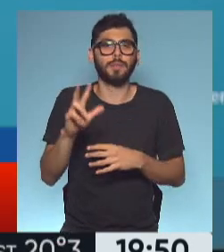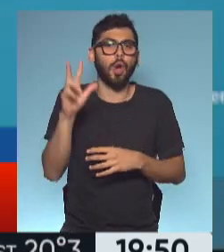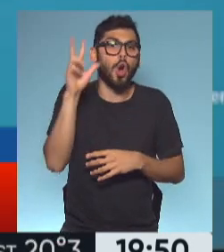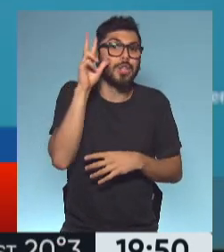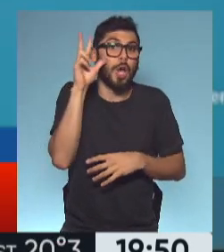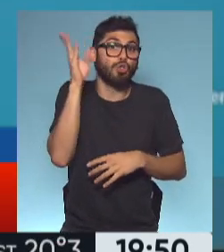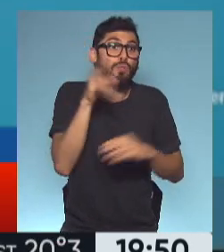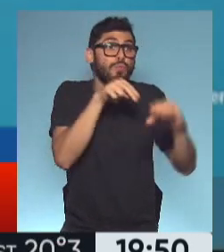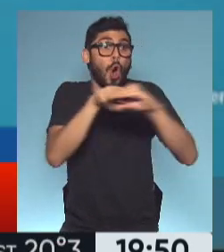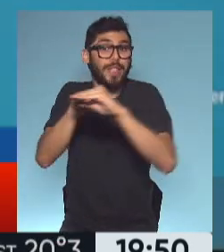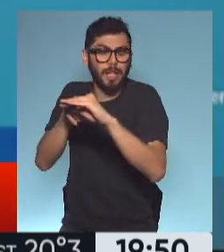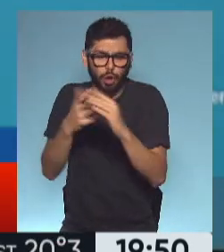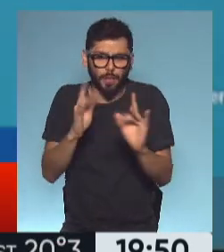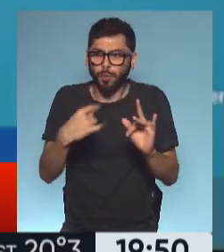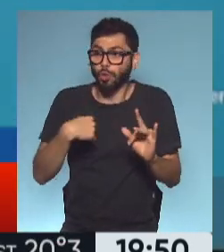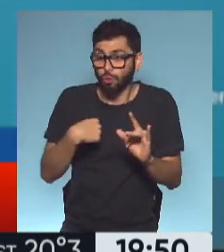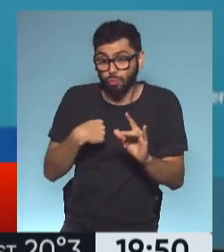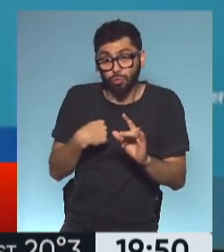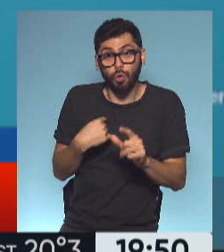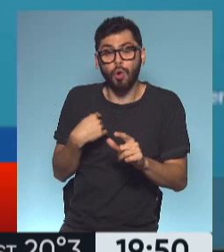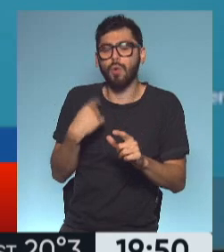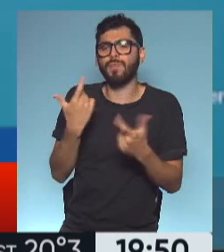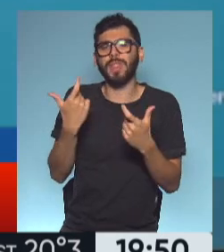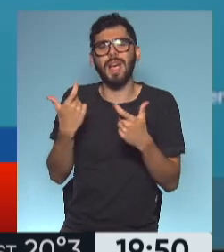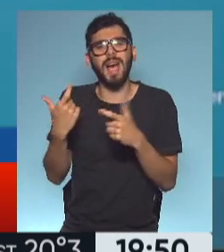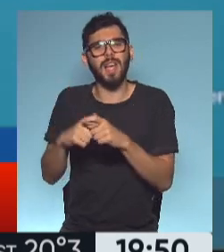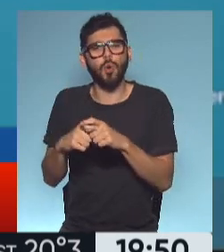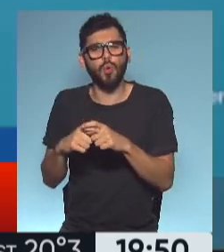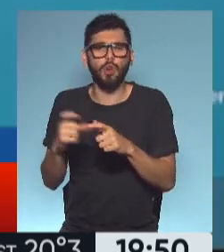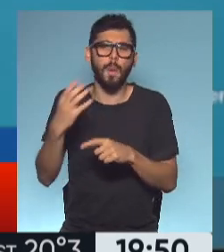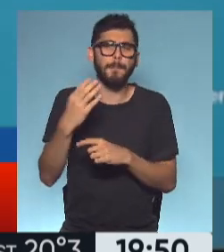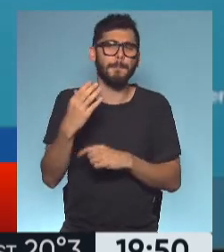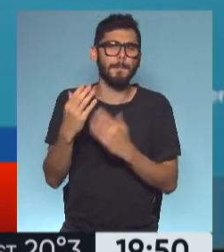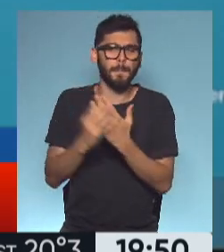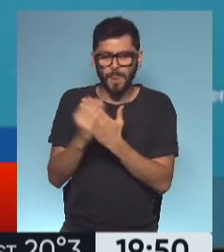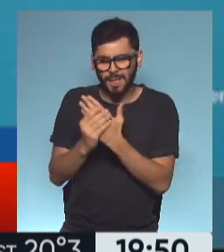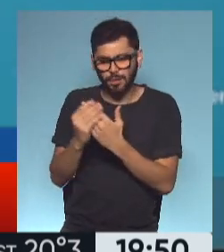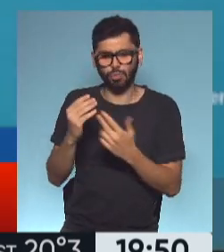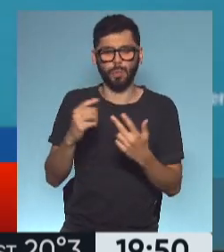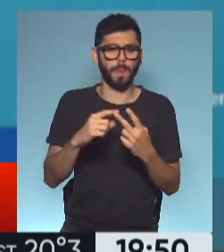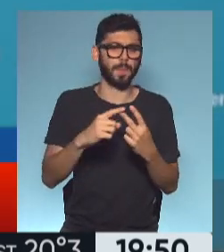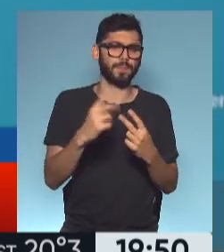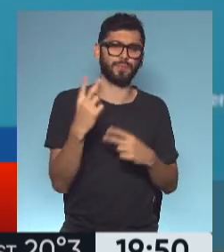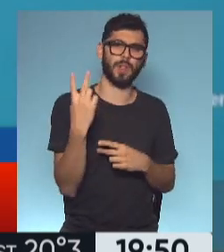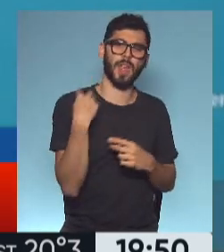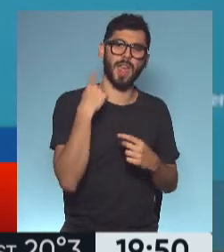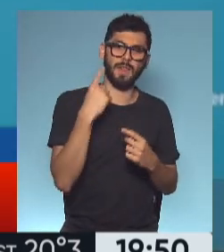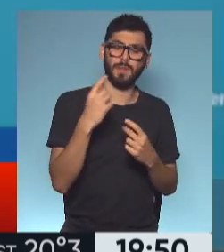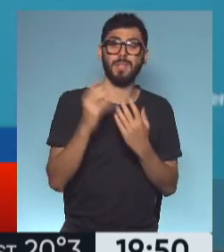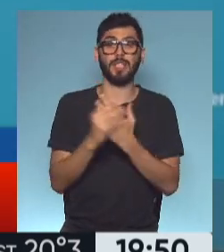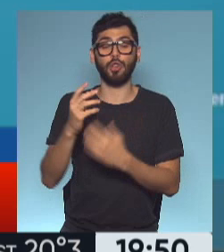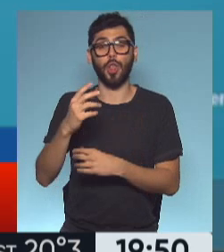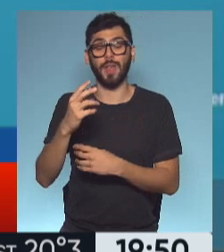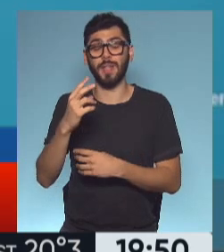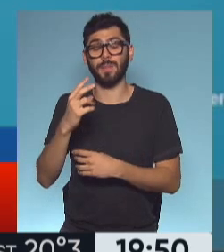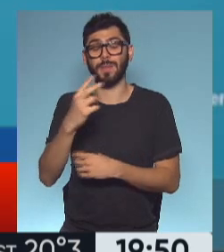88%. Yo tuve una reunión junto con el ministro, con el jefe de gabinete, con el ministro de Seguridad,